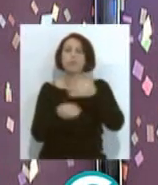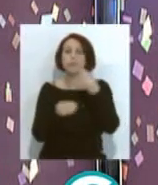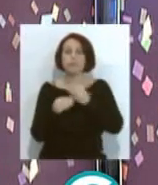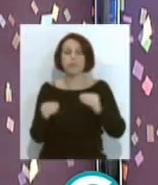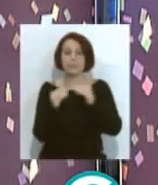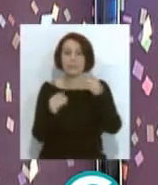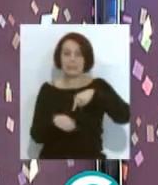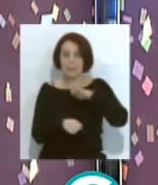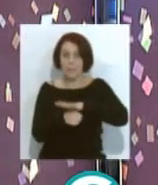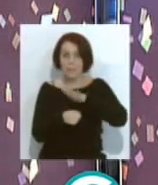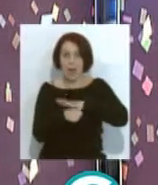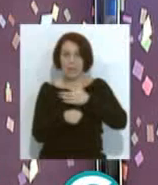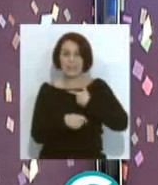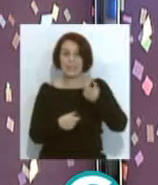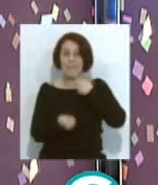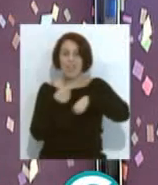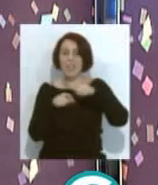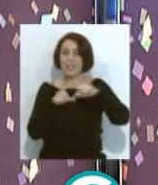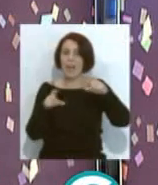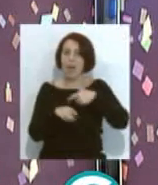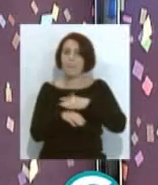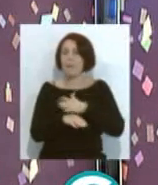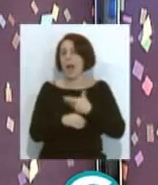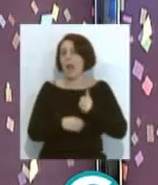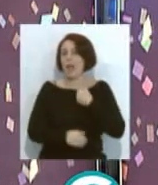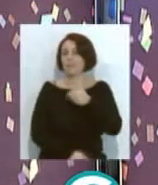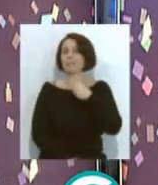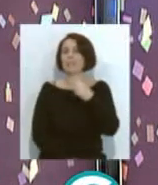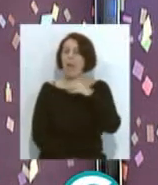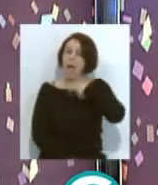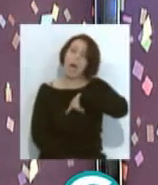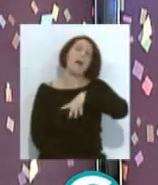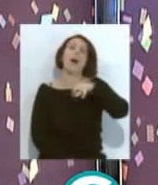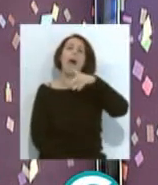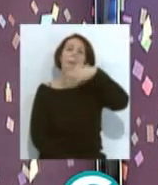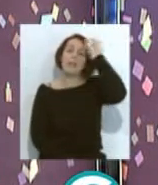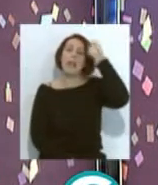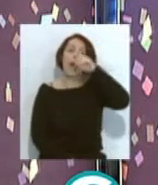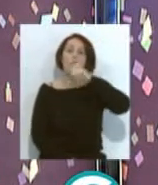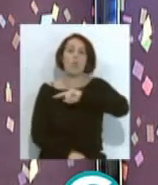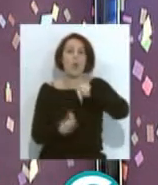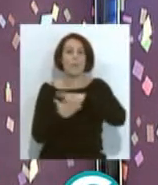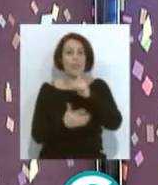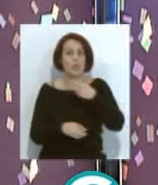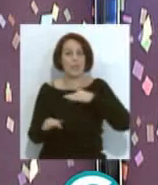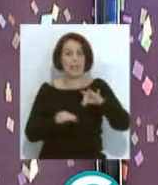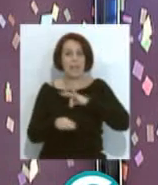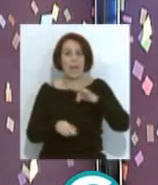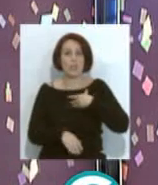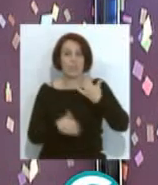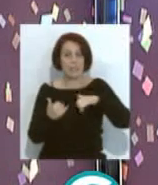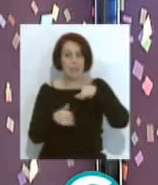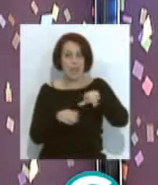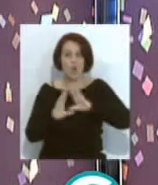este martes precisamente salen a la venta las entradas para el estreno el próximo 30 de abril de 2021 en el Teatro de Alcalá de Guadaira de